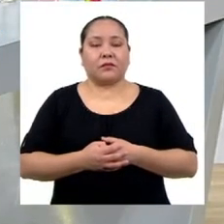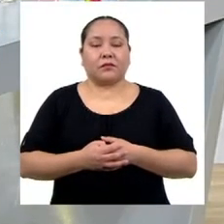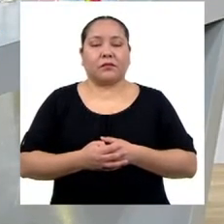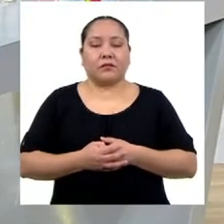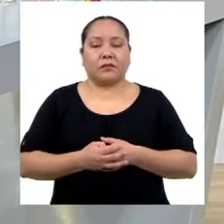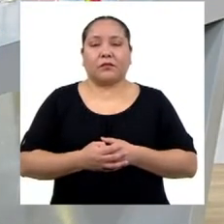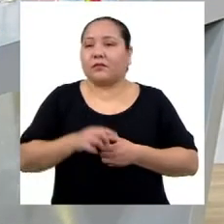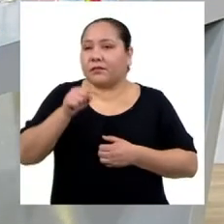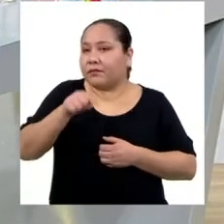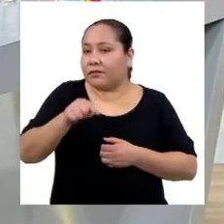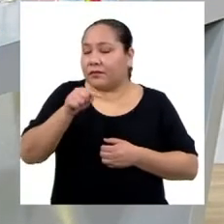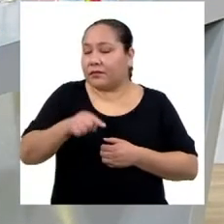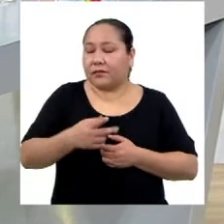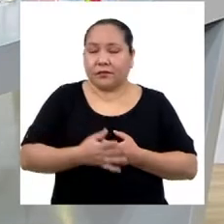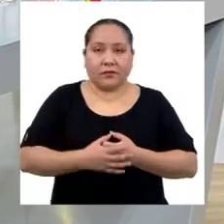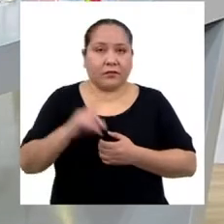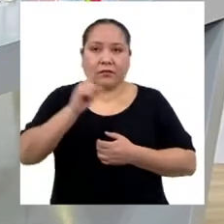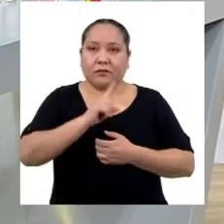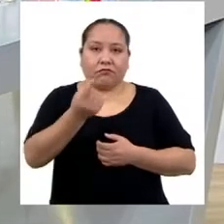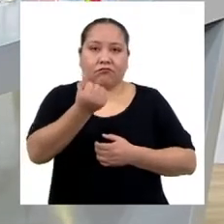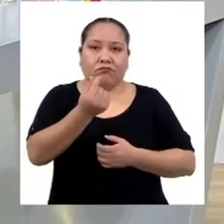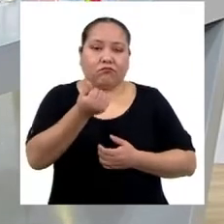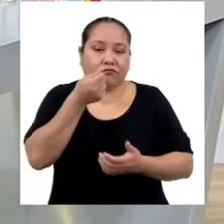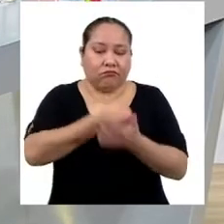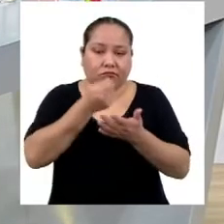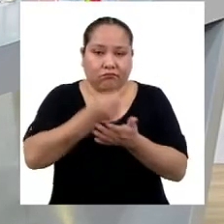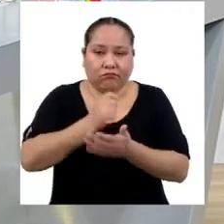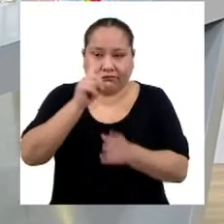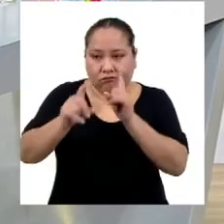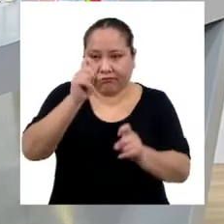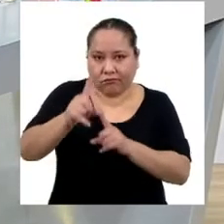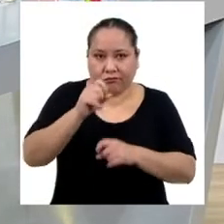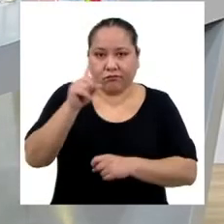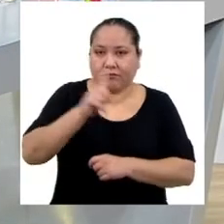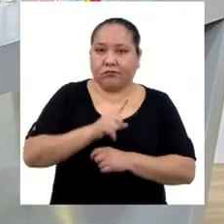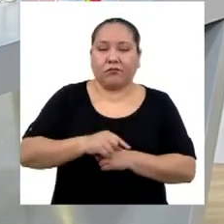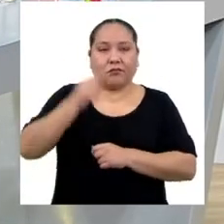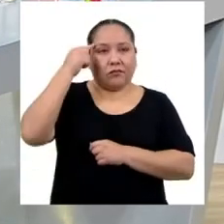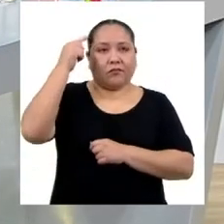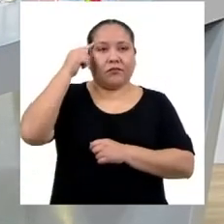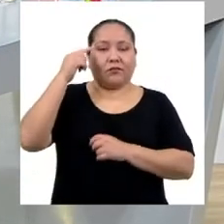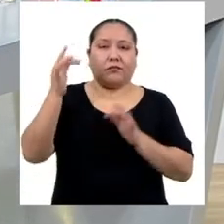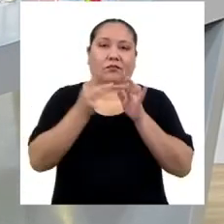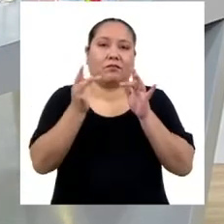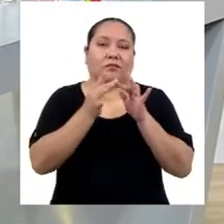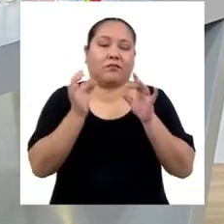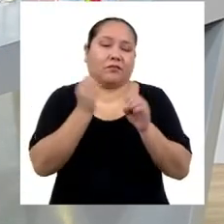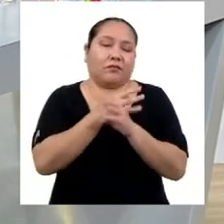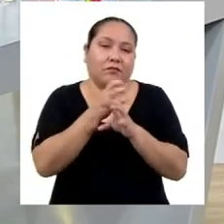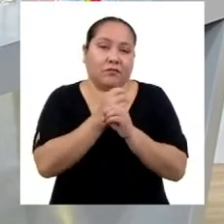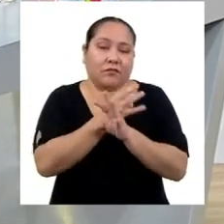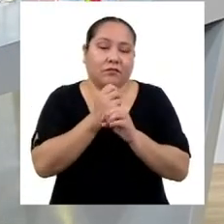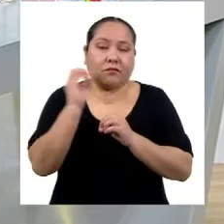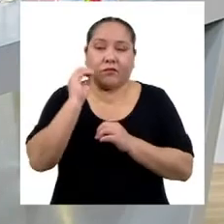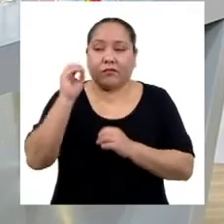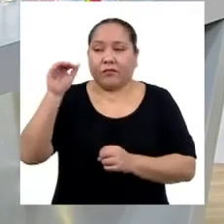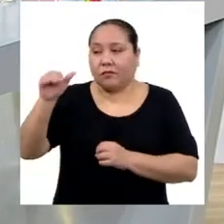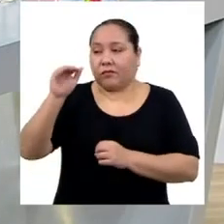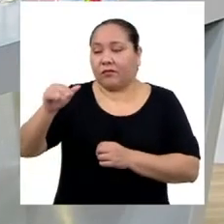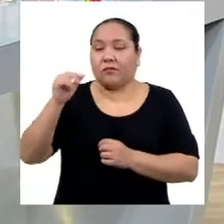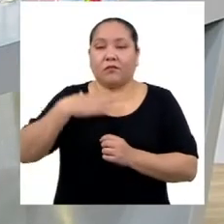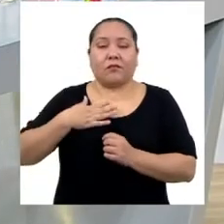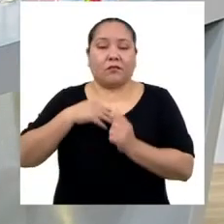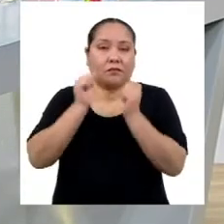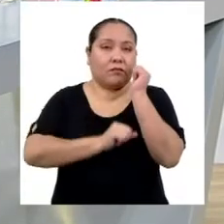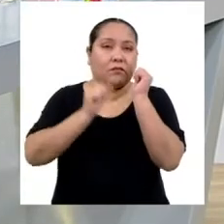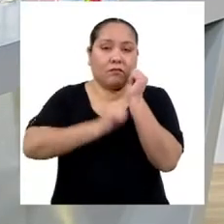Pero en este caso no será tan costoso, porque lo pensamos hacer por redes sociales, o quizás le avise a mi hermano para que